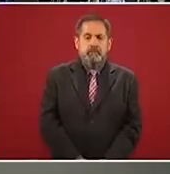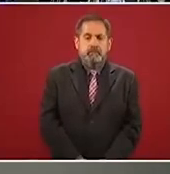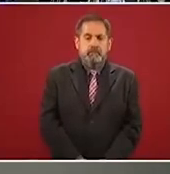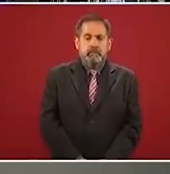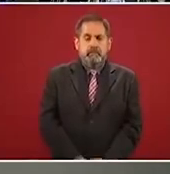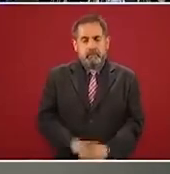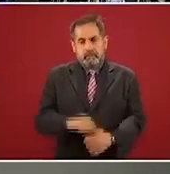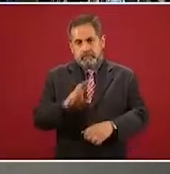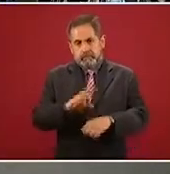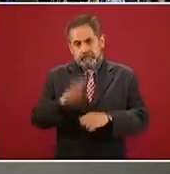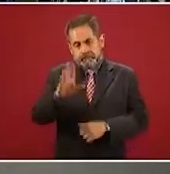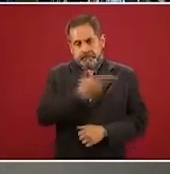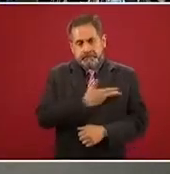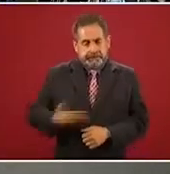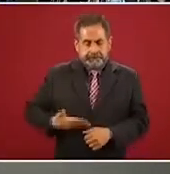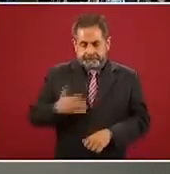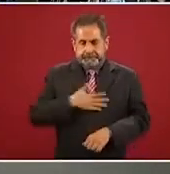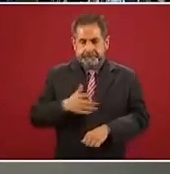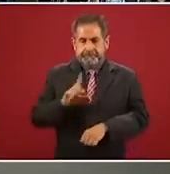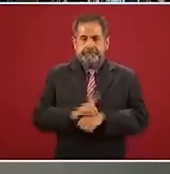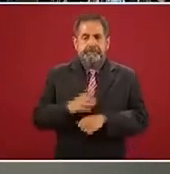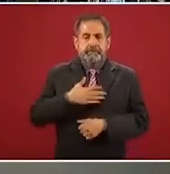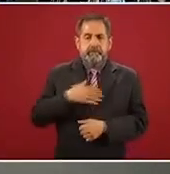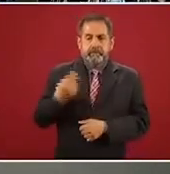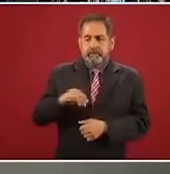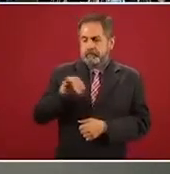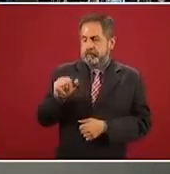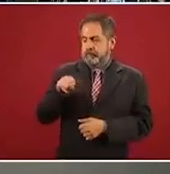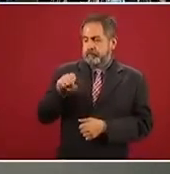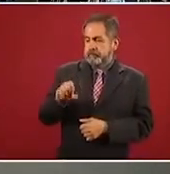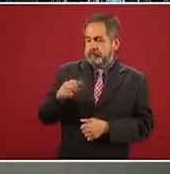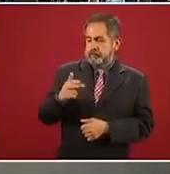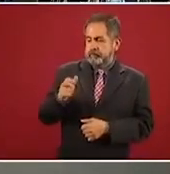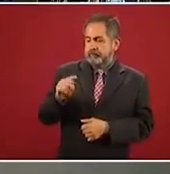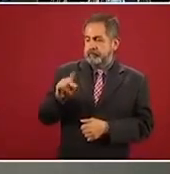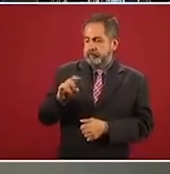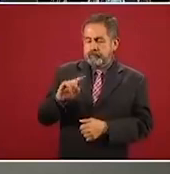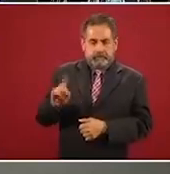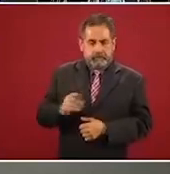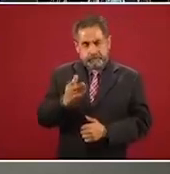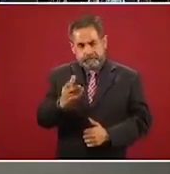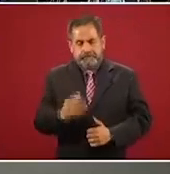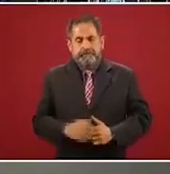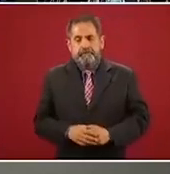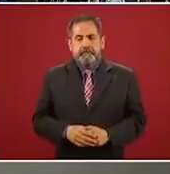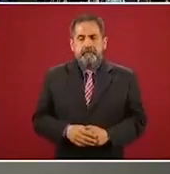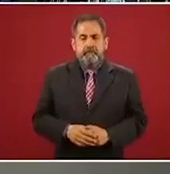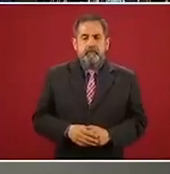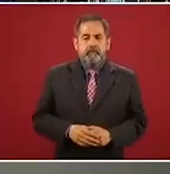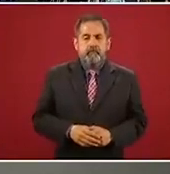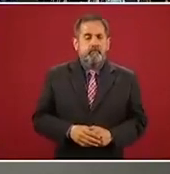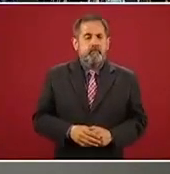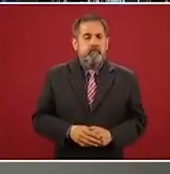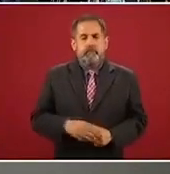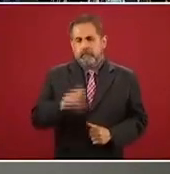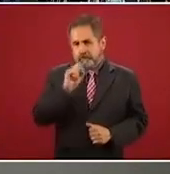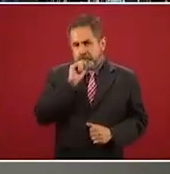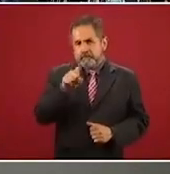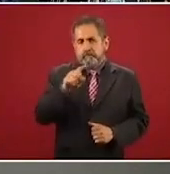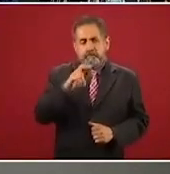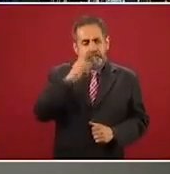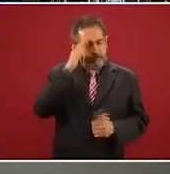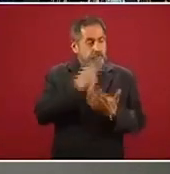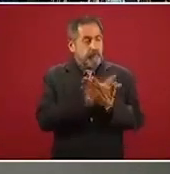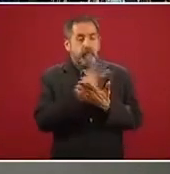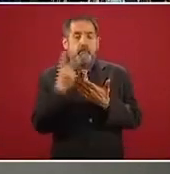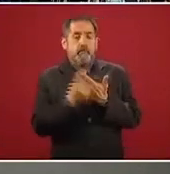Sí, señor presidente, buenos días. Jaime Hernández, del periódico digital Bajo Palabra. En seguimiento al programa de